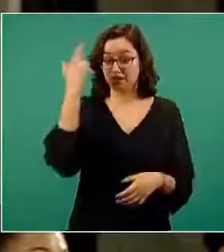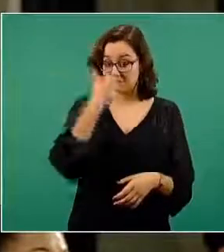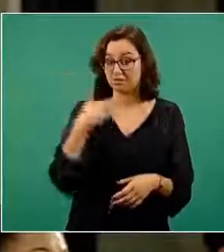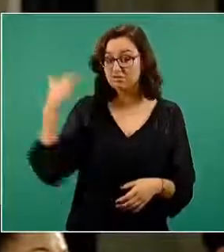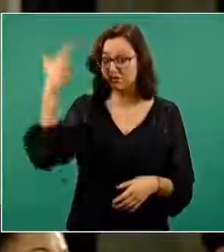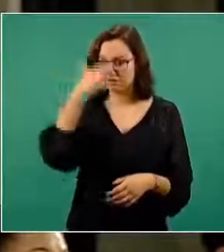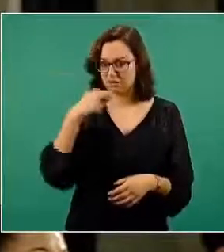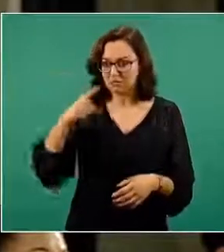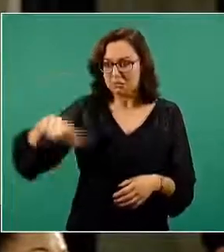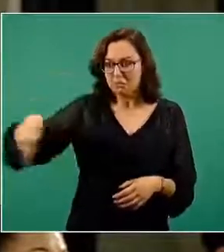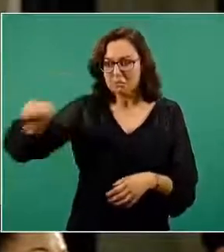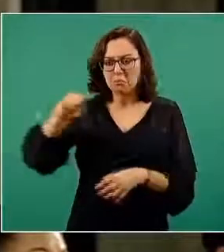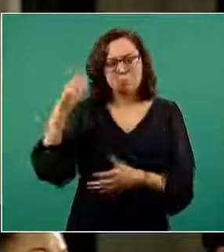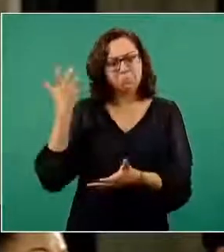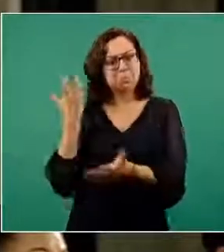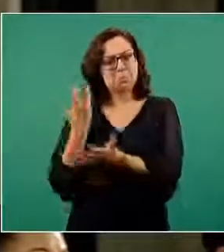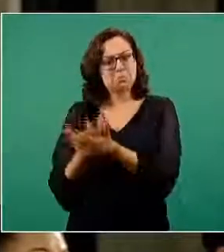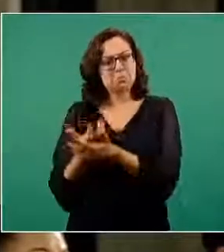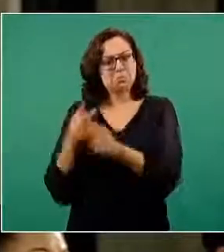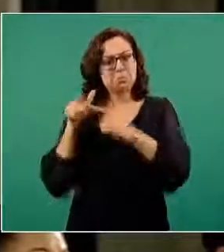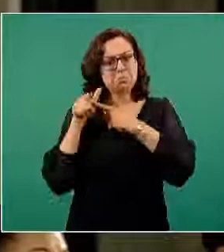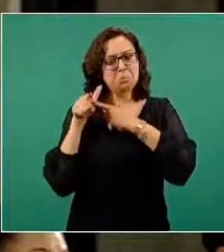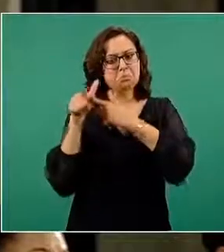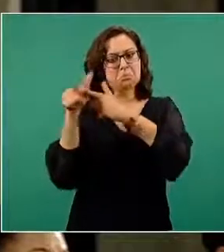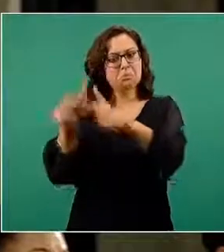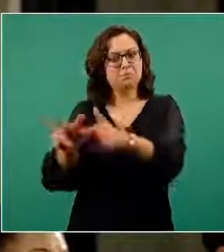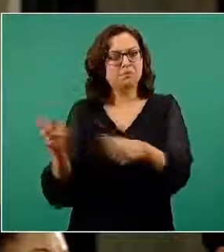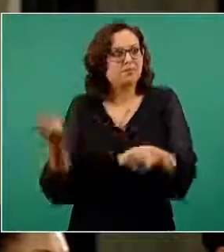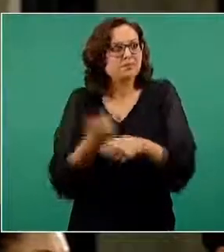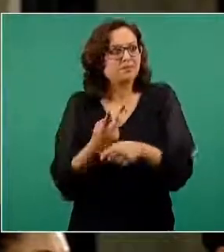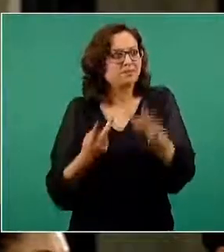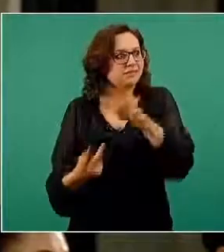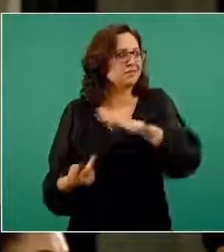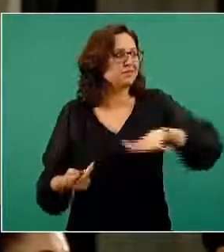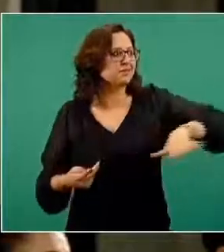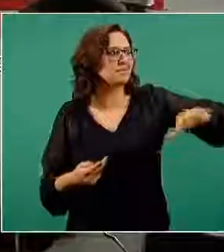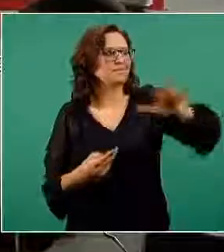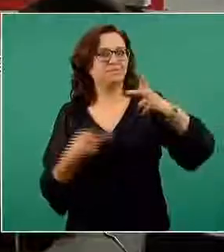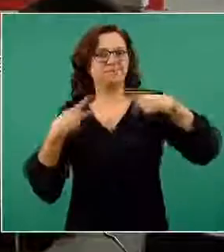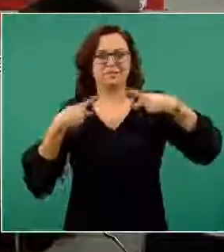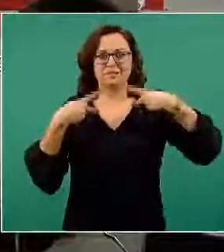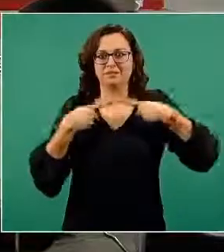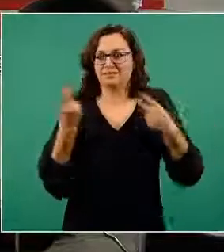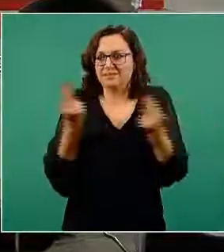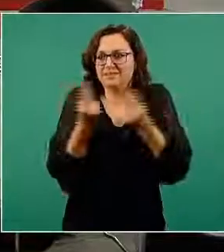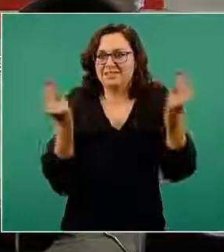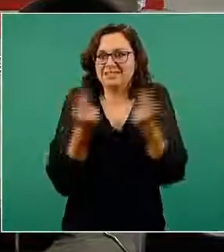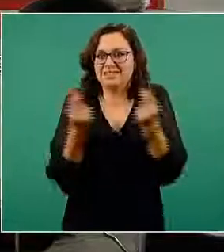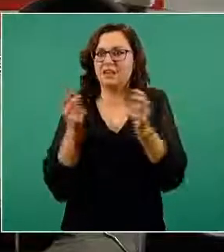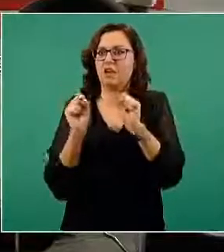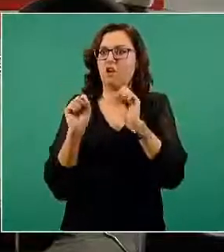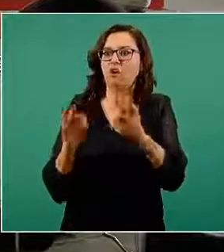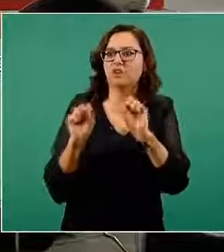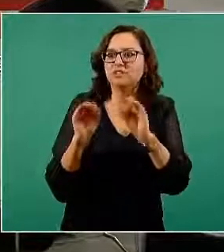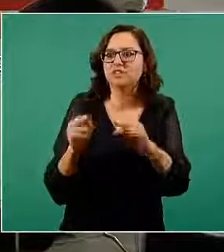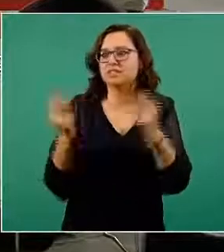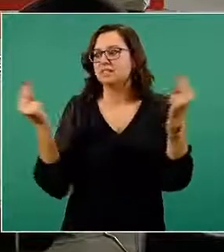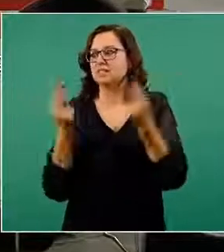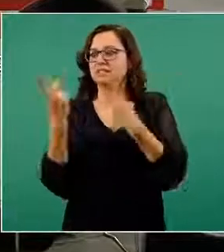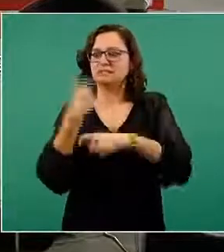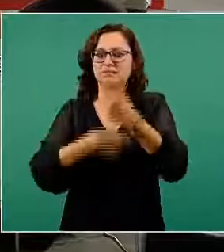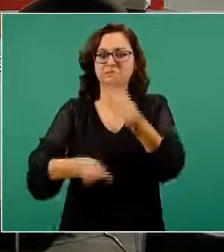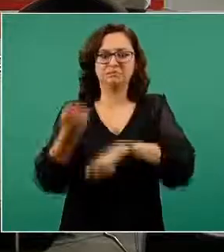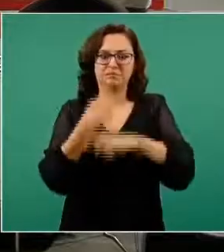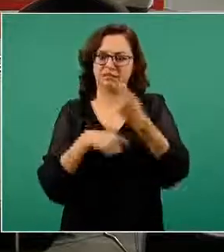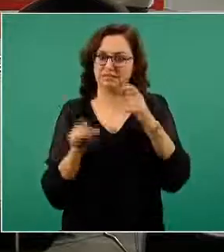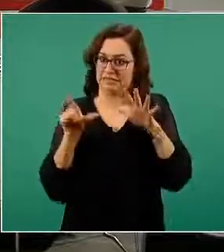función del daño que le está haciendo en estos momentos pues ya a la actividad cotidiana. 17 meses son demasiados